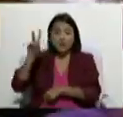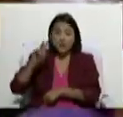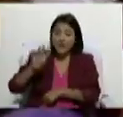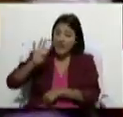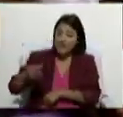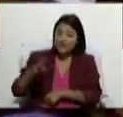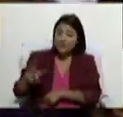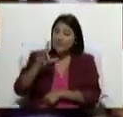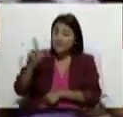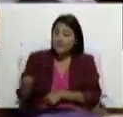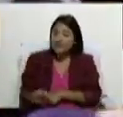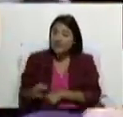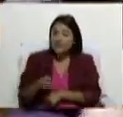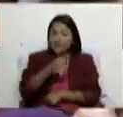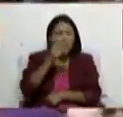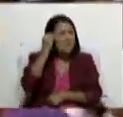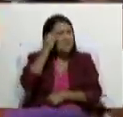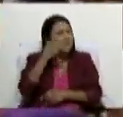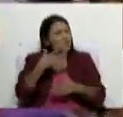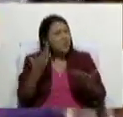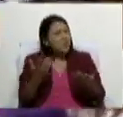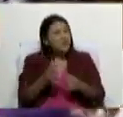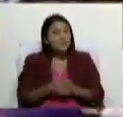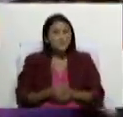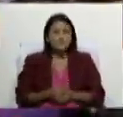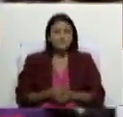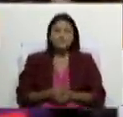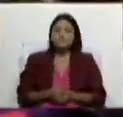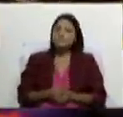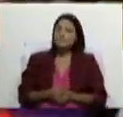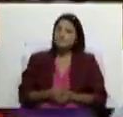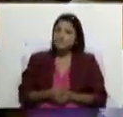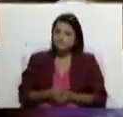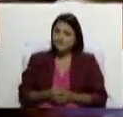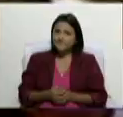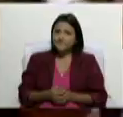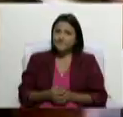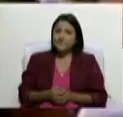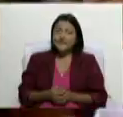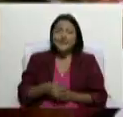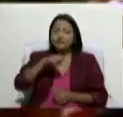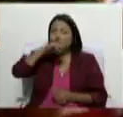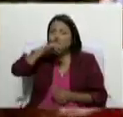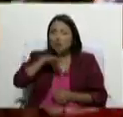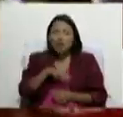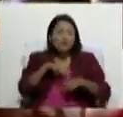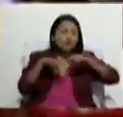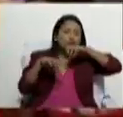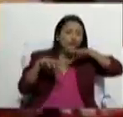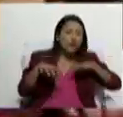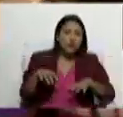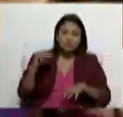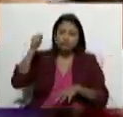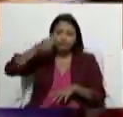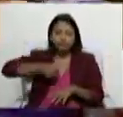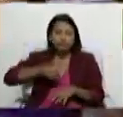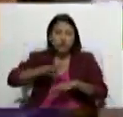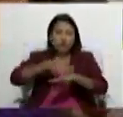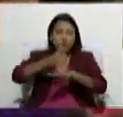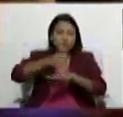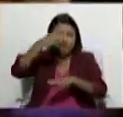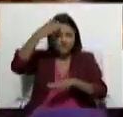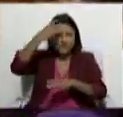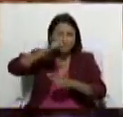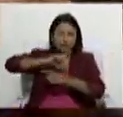con el Esequibo. ¿Cómo lo perciben? Bueno, primero que nada, son causas históricas derivadas de los viejos imperios,